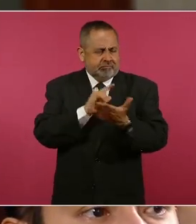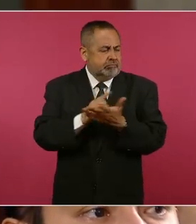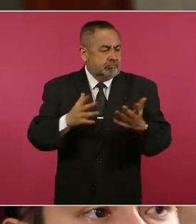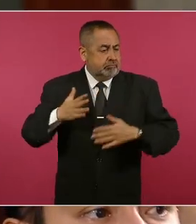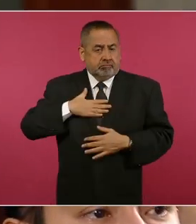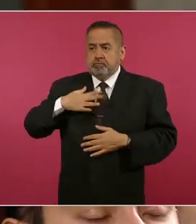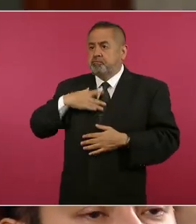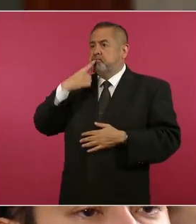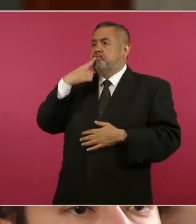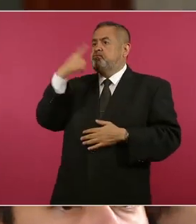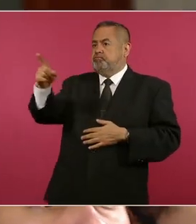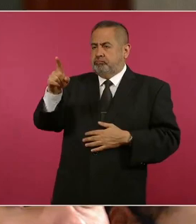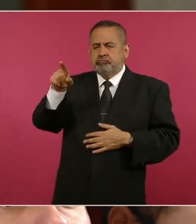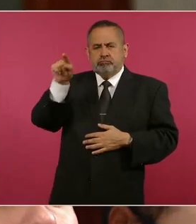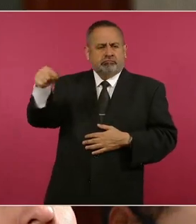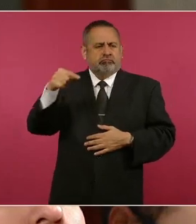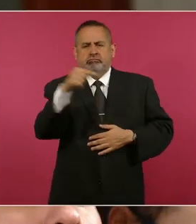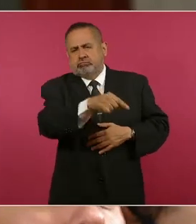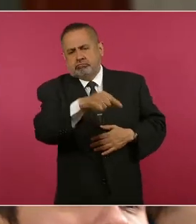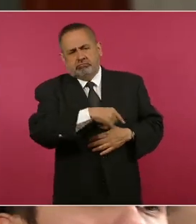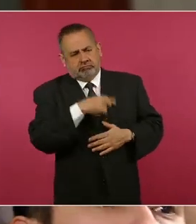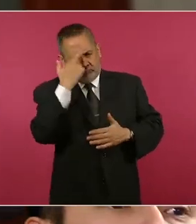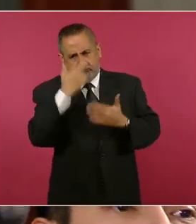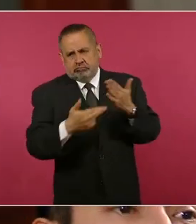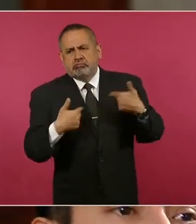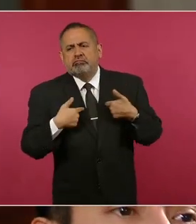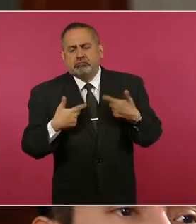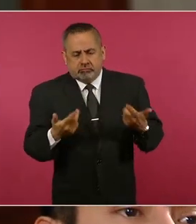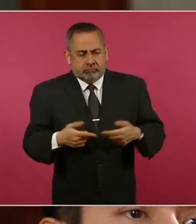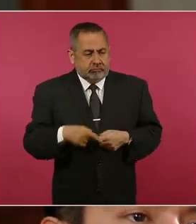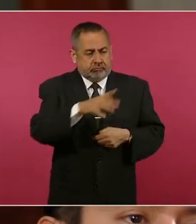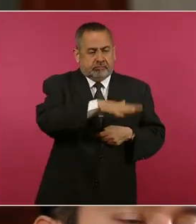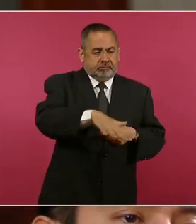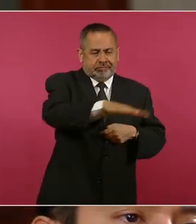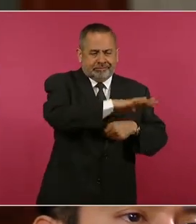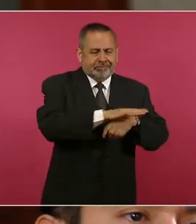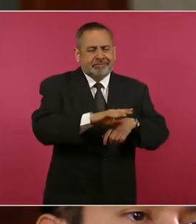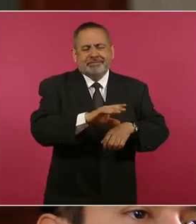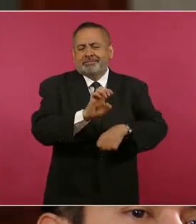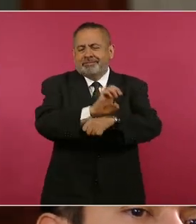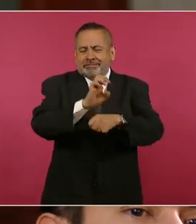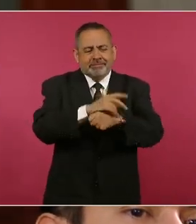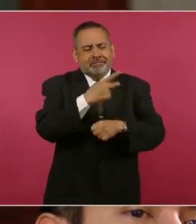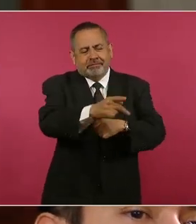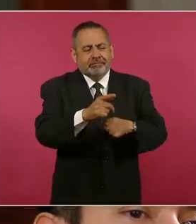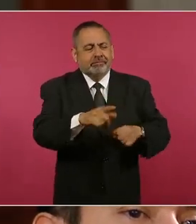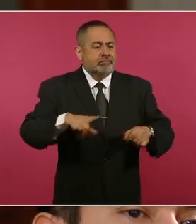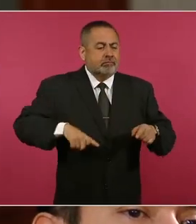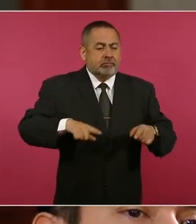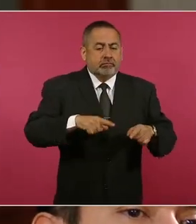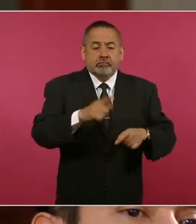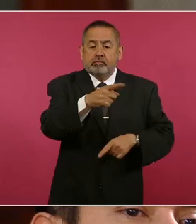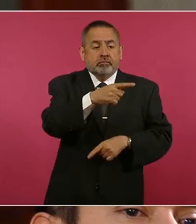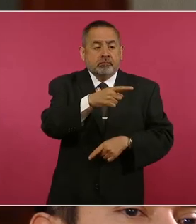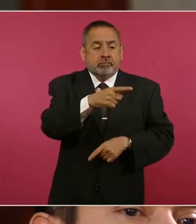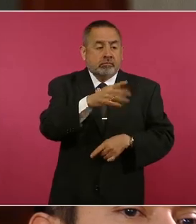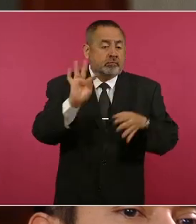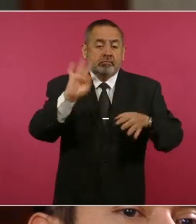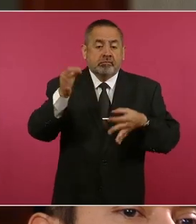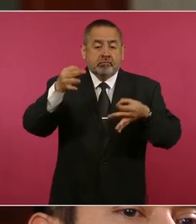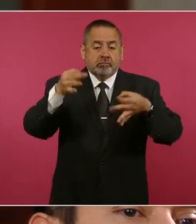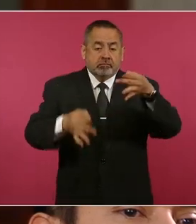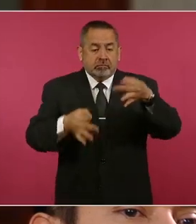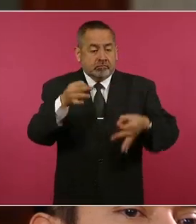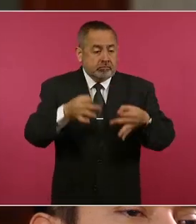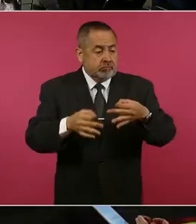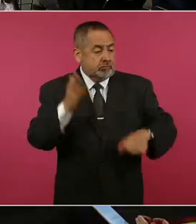consiga apenas más, que más allá de que afecten a la población de Ecuador y a su gobierno, falle en contra de los líderes de este país que ordenaron este